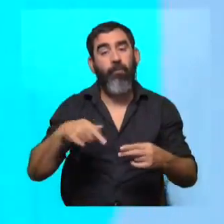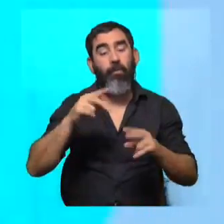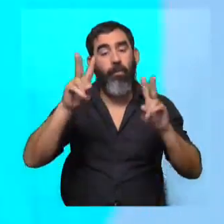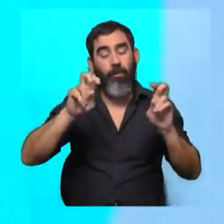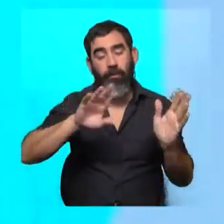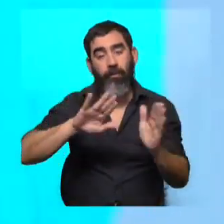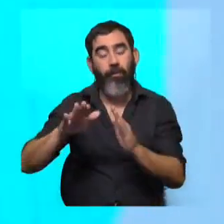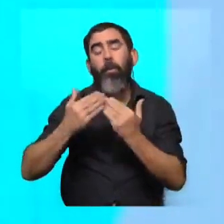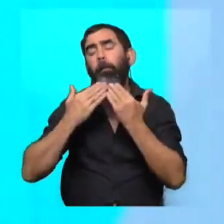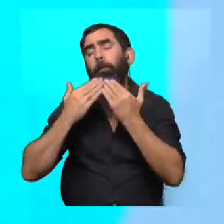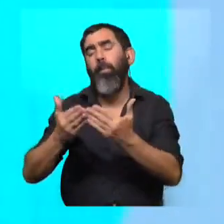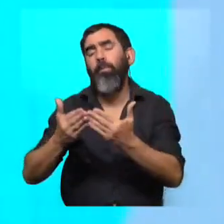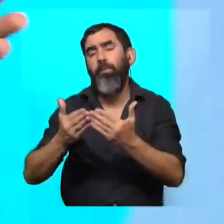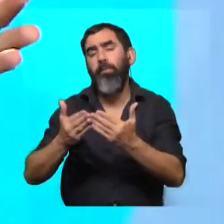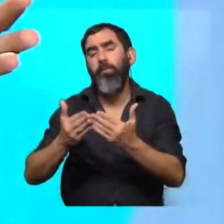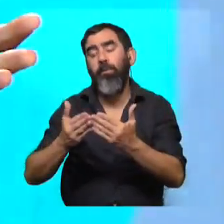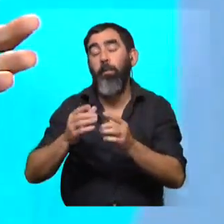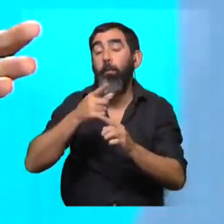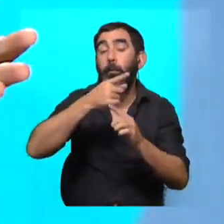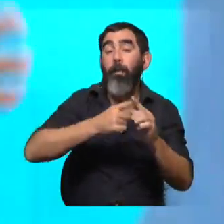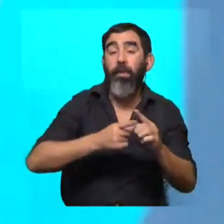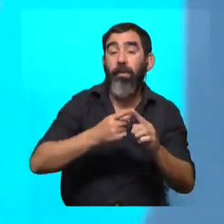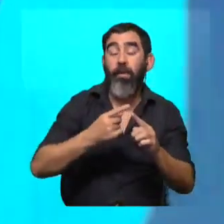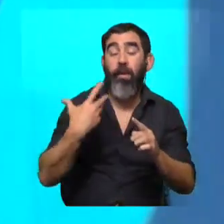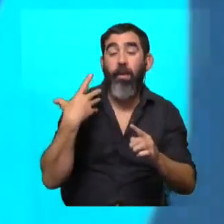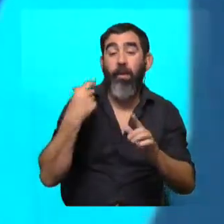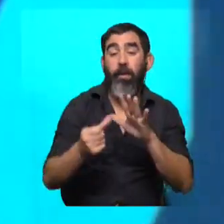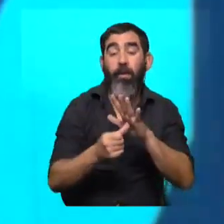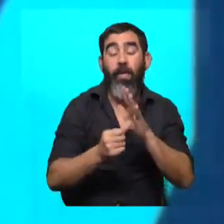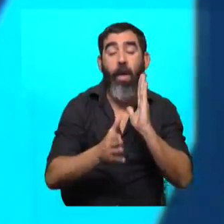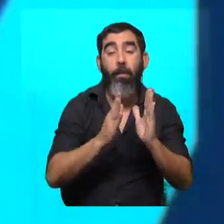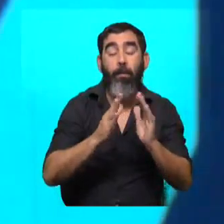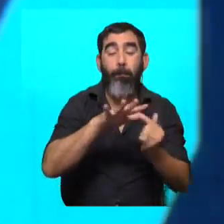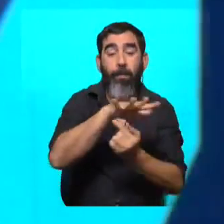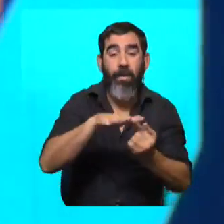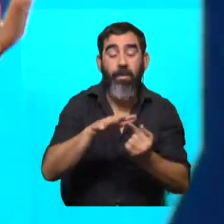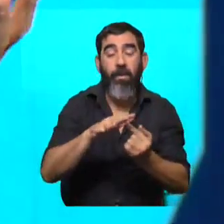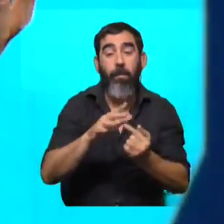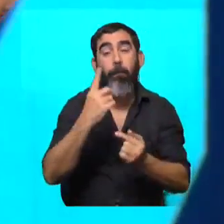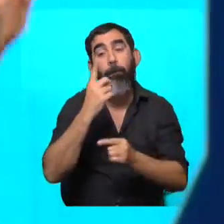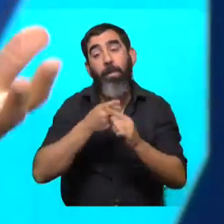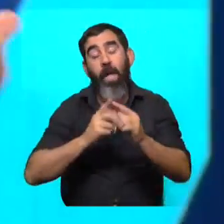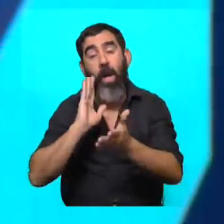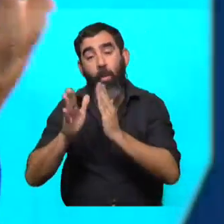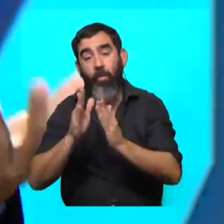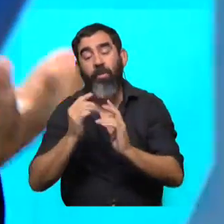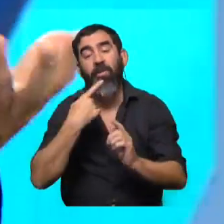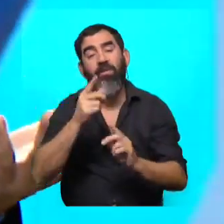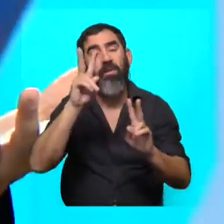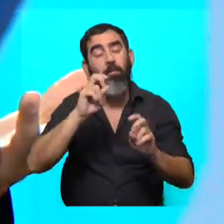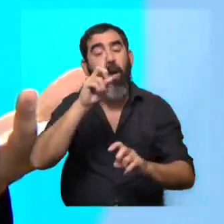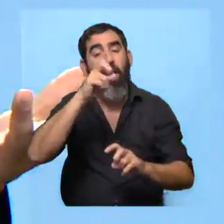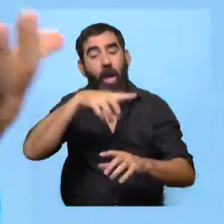otro tema, le hago una pregunta que es mitad al jerarca de ambiente y mitad al abogado. Usted hablaba recién, de los pozos de agua, de la extracción